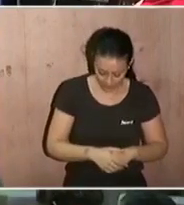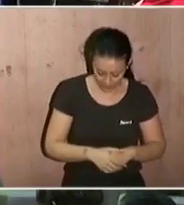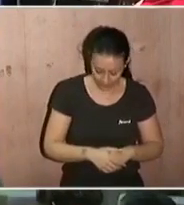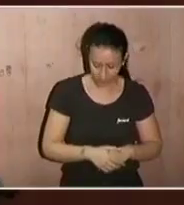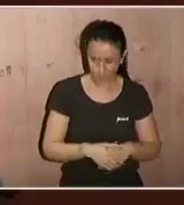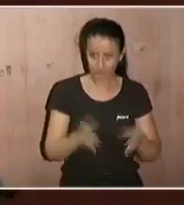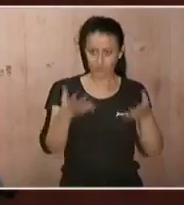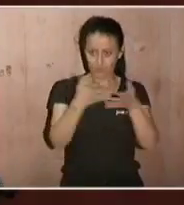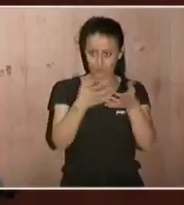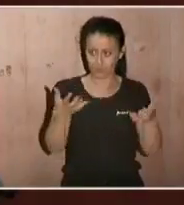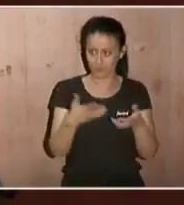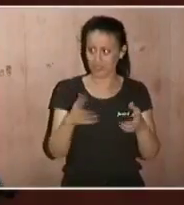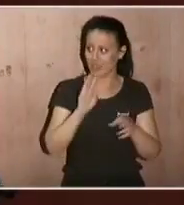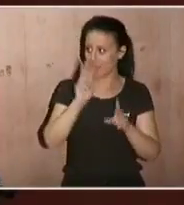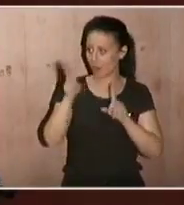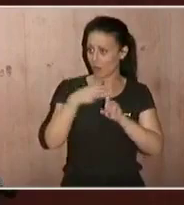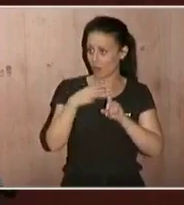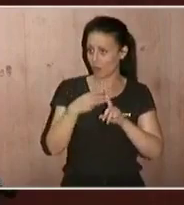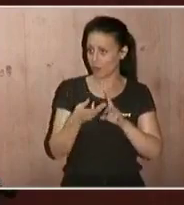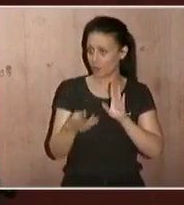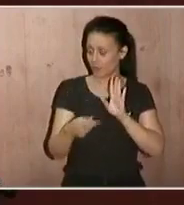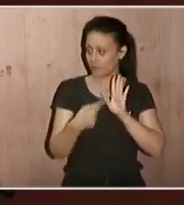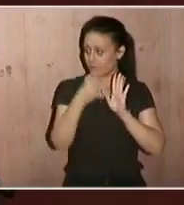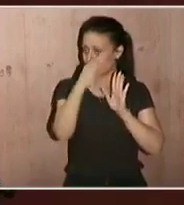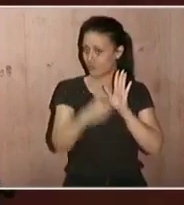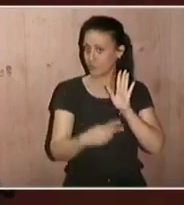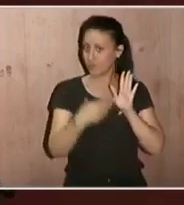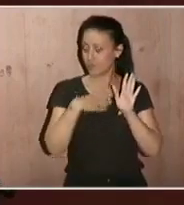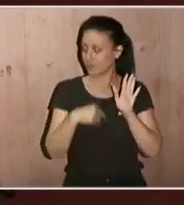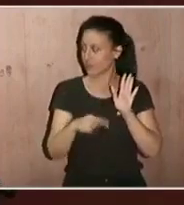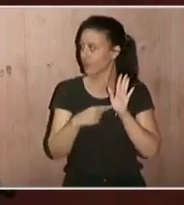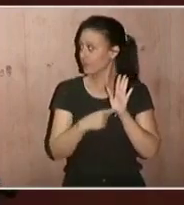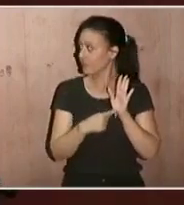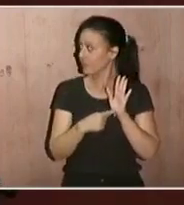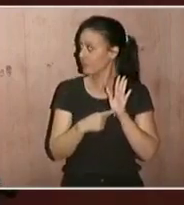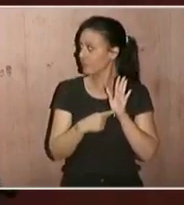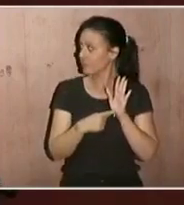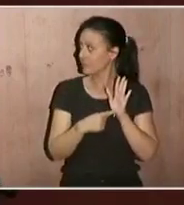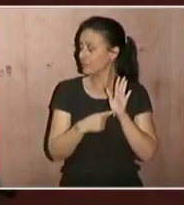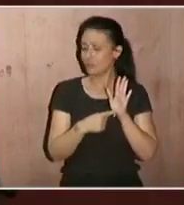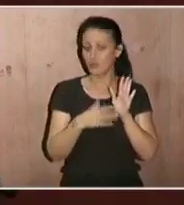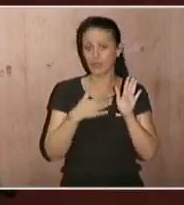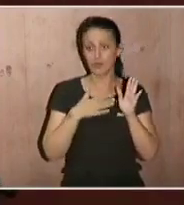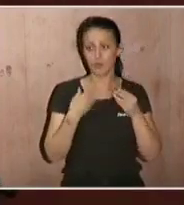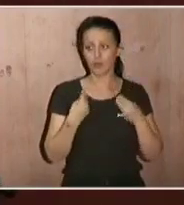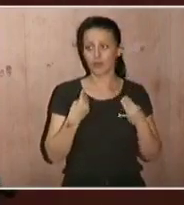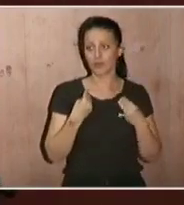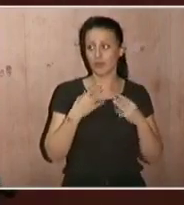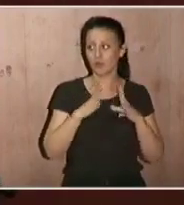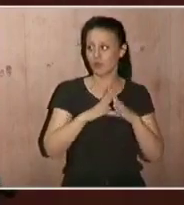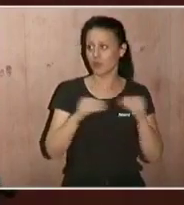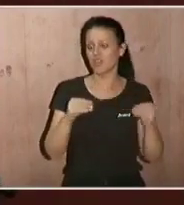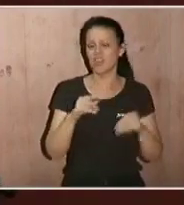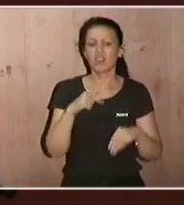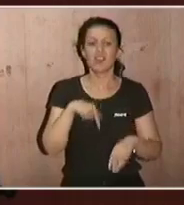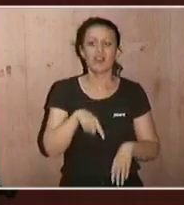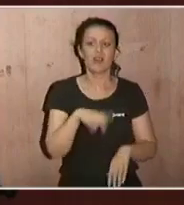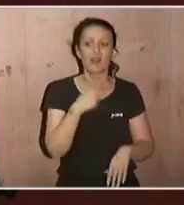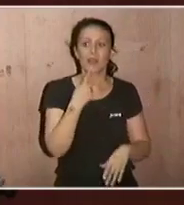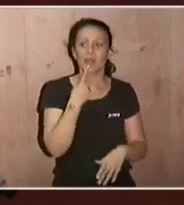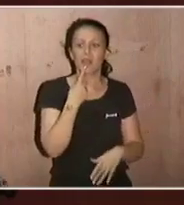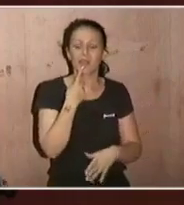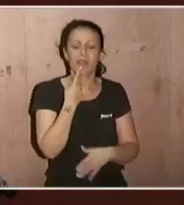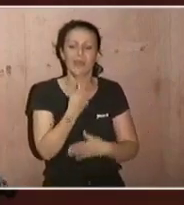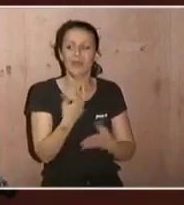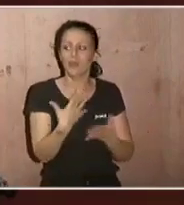que se podrá leer en la web, dejo testimonio de las vicisitudes y ocupaciones de mi vida universitaria que ahora no puedo